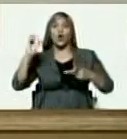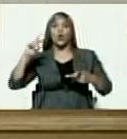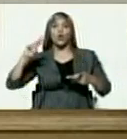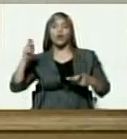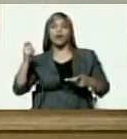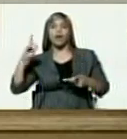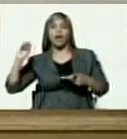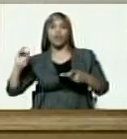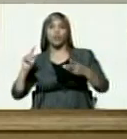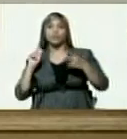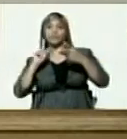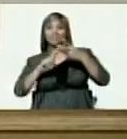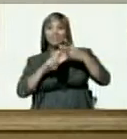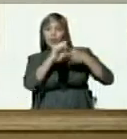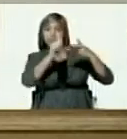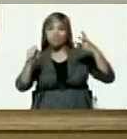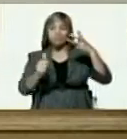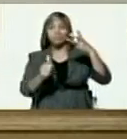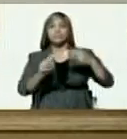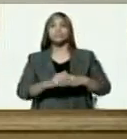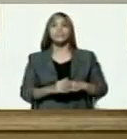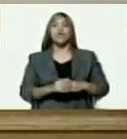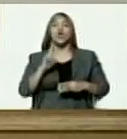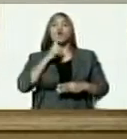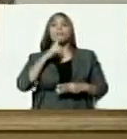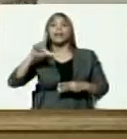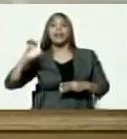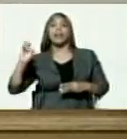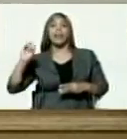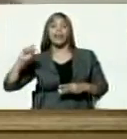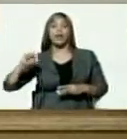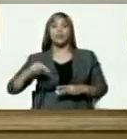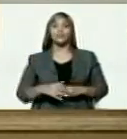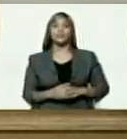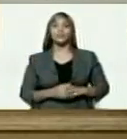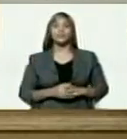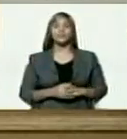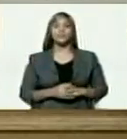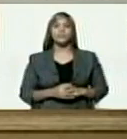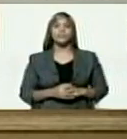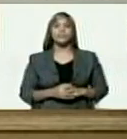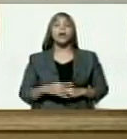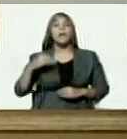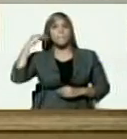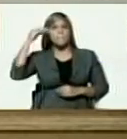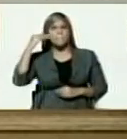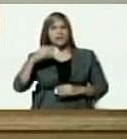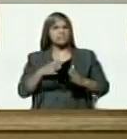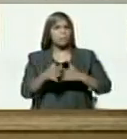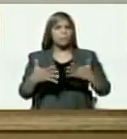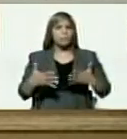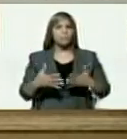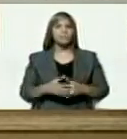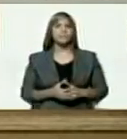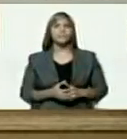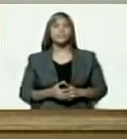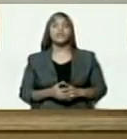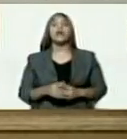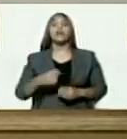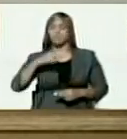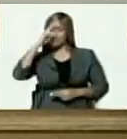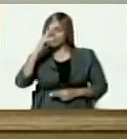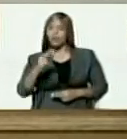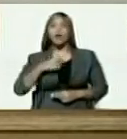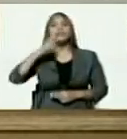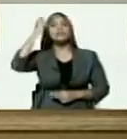Briceño, segundo suplente León Antonio Arismendi Anuel. En consideración de las honorables diputadas